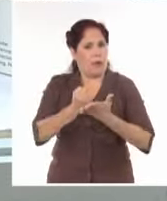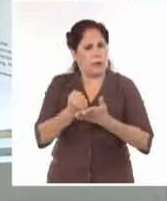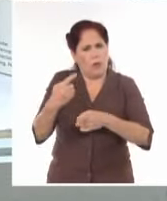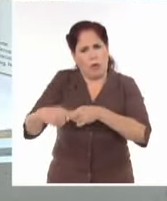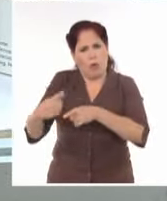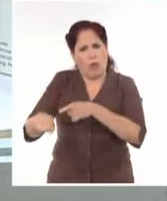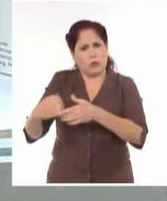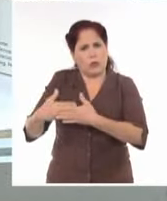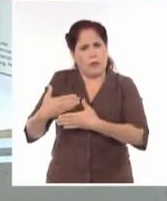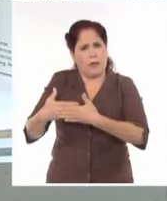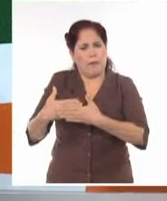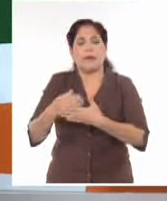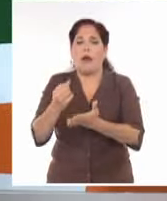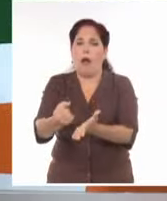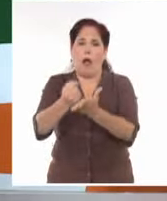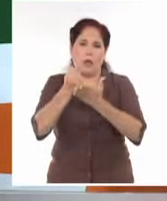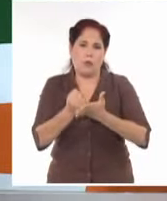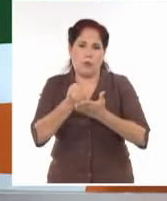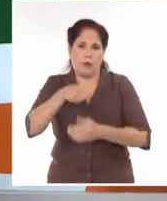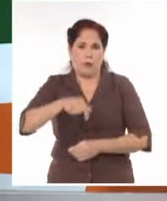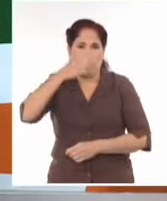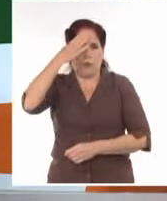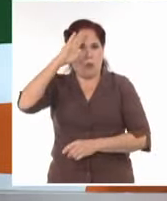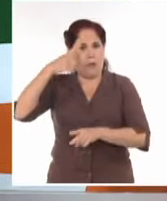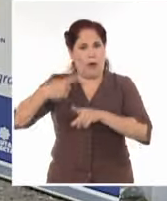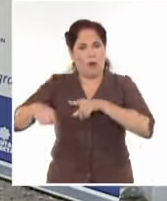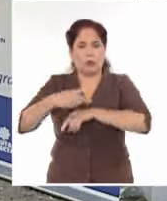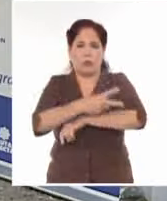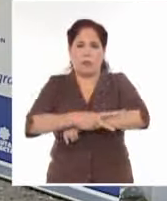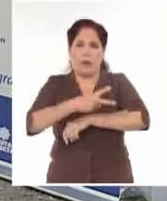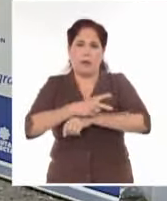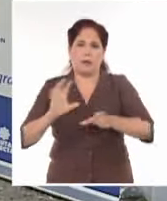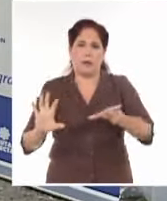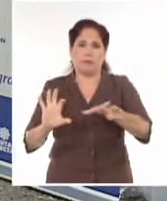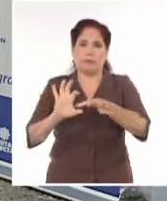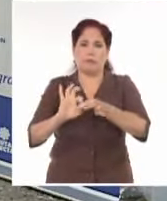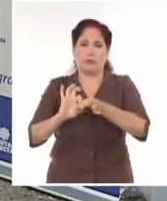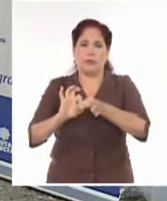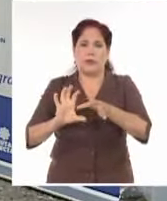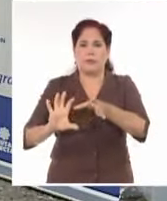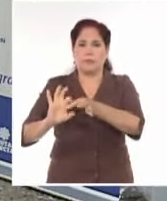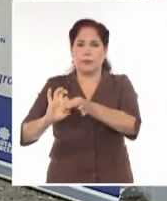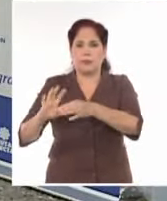entidades del sector en Cuba y otras partes del mundo. Maricela Recasens, Canal Cubano de Noticias.